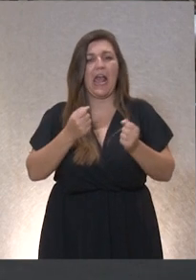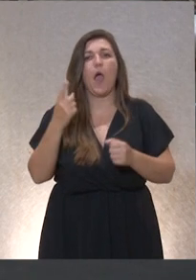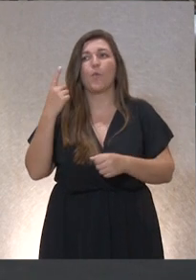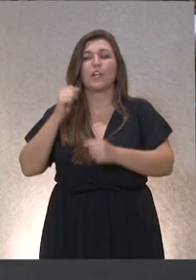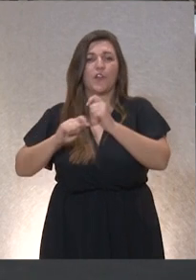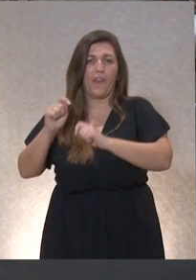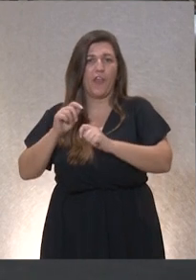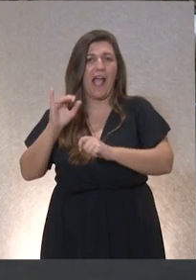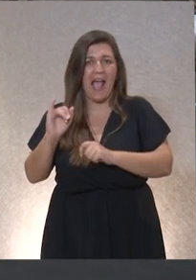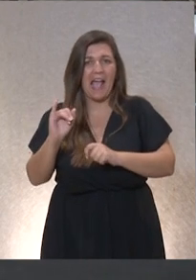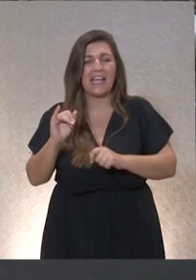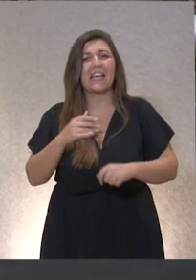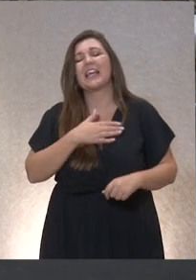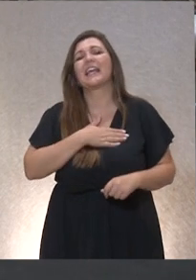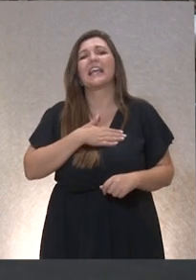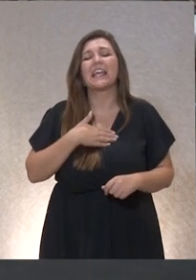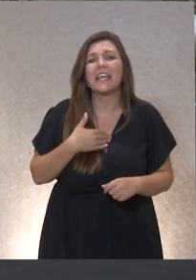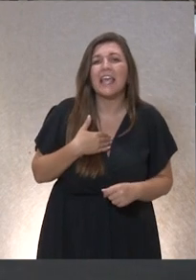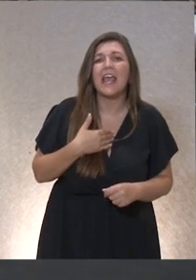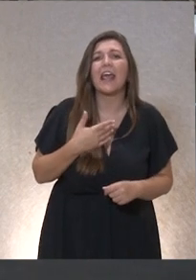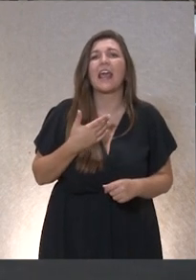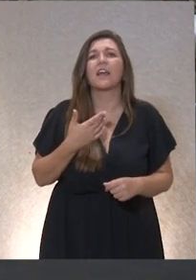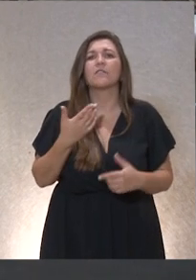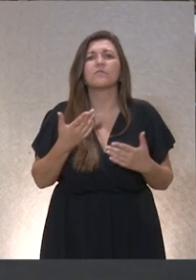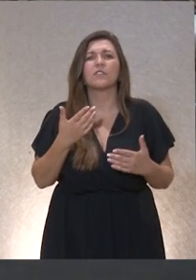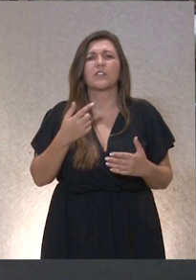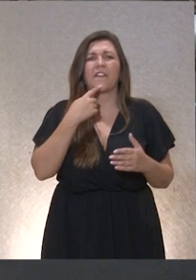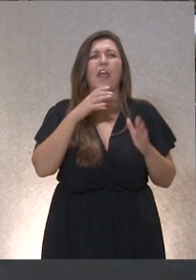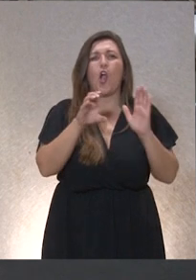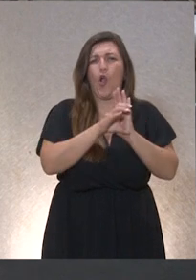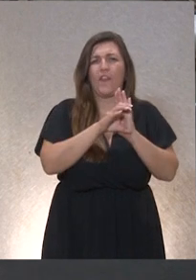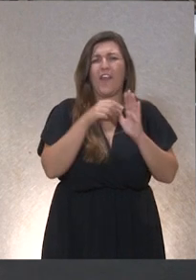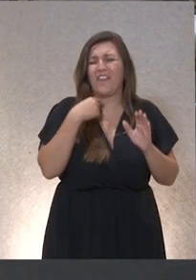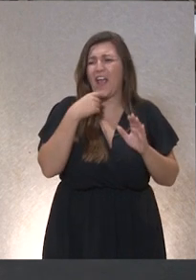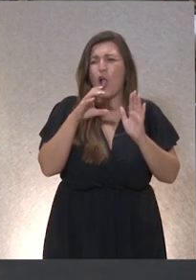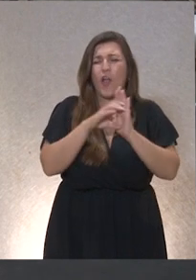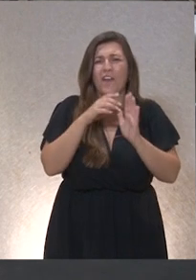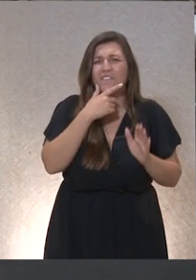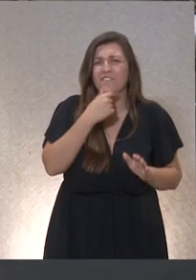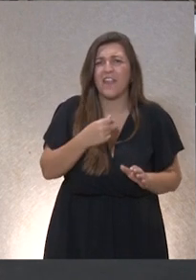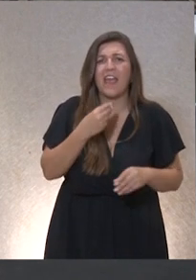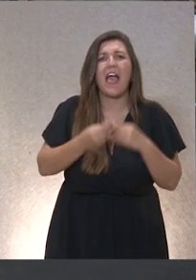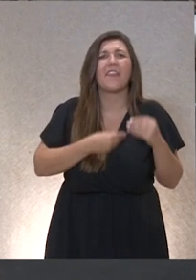y vino que quería su código yo ya llegué un pento y digo si el código es muy sencillo Cómo hay que hacer las cosas